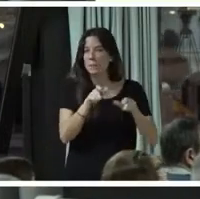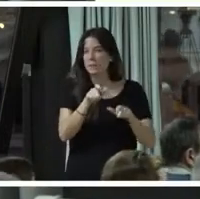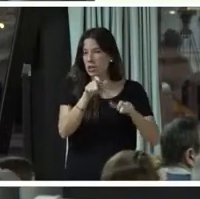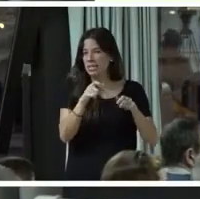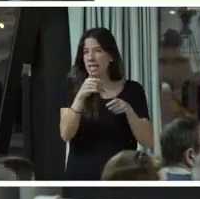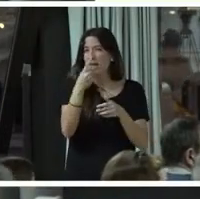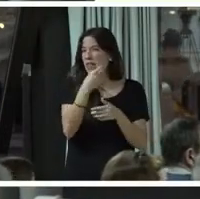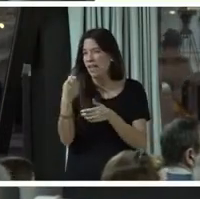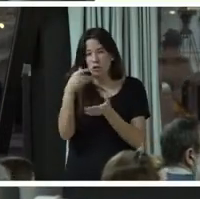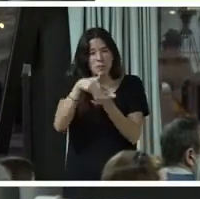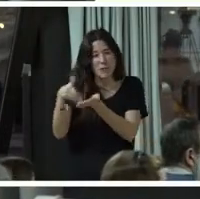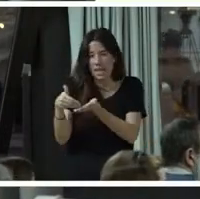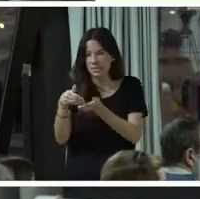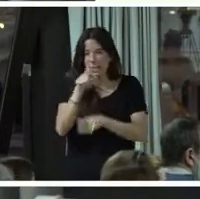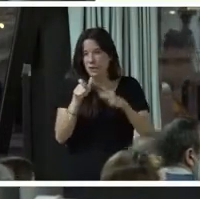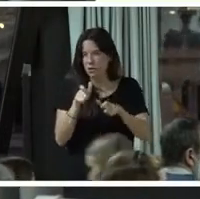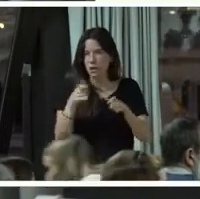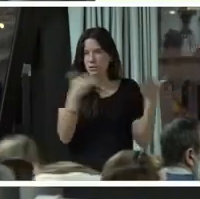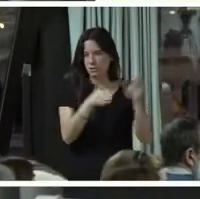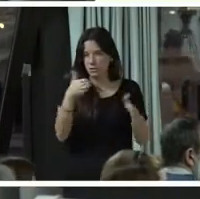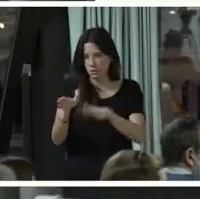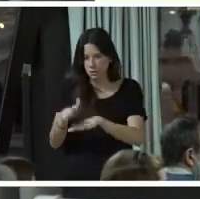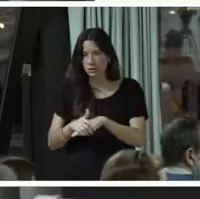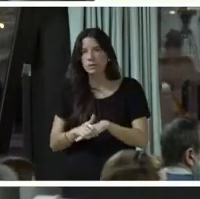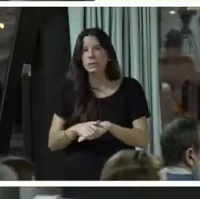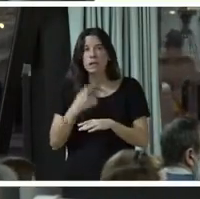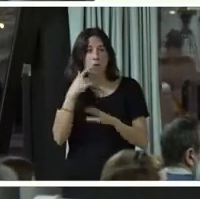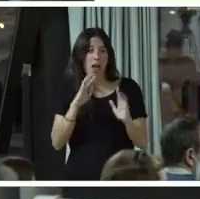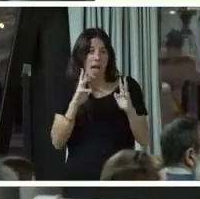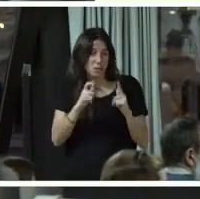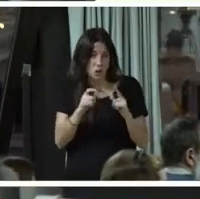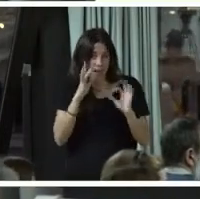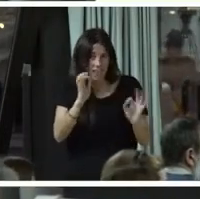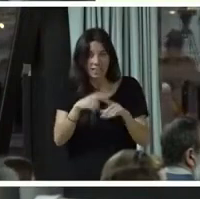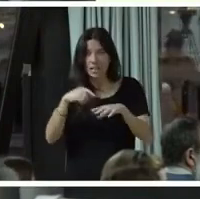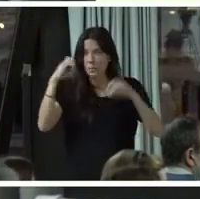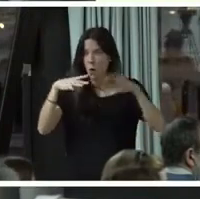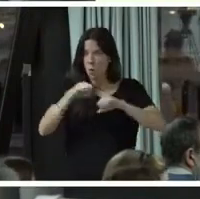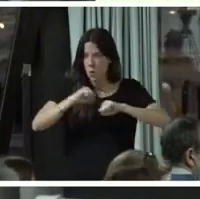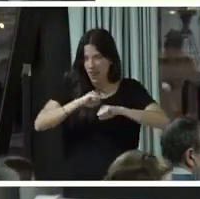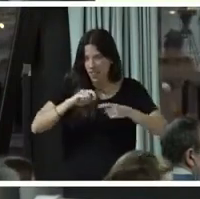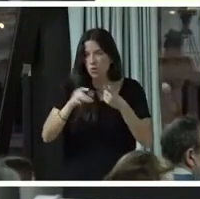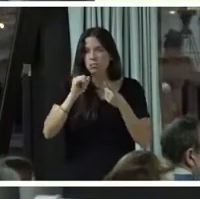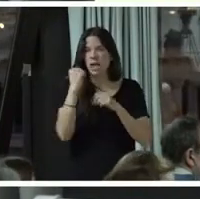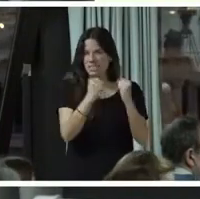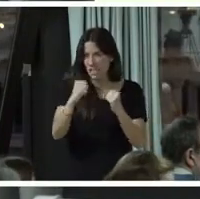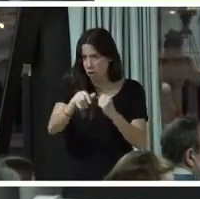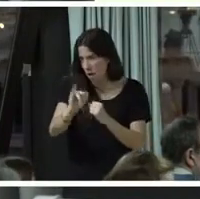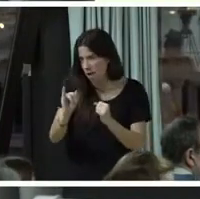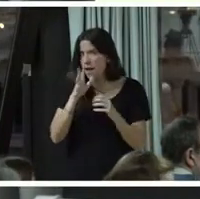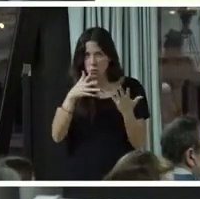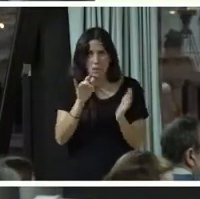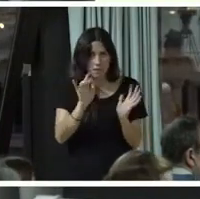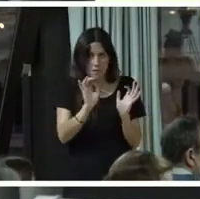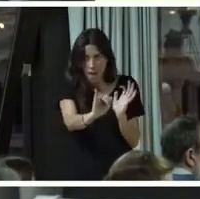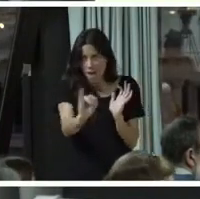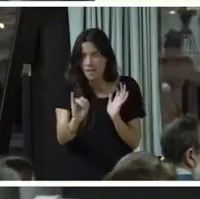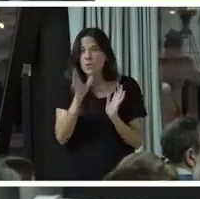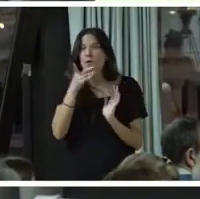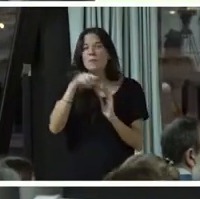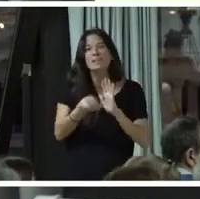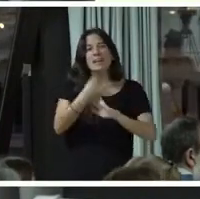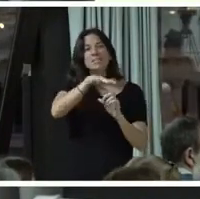de personas hay una agresión evidente Eh hay bombardeos hay asesinatos está aconteciendo hoy pero se están generando las